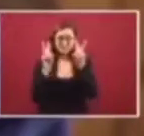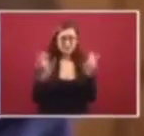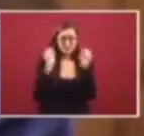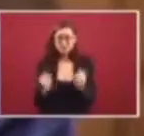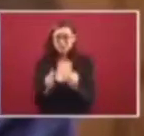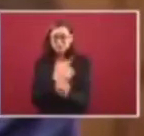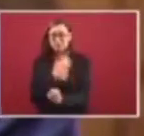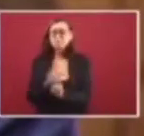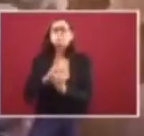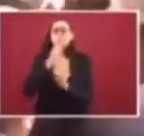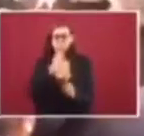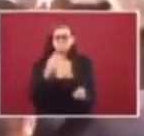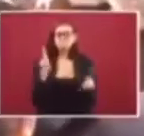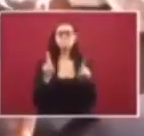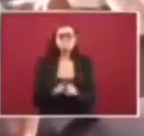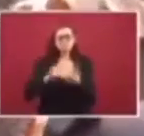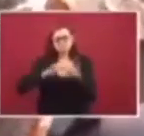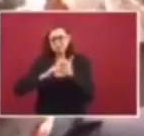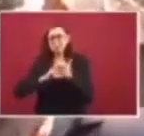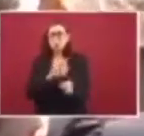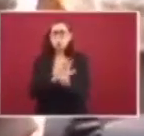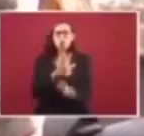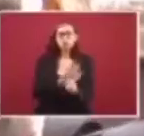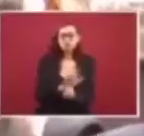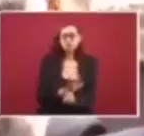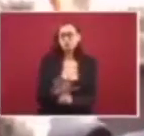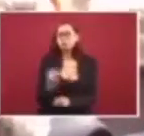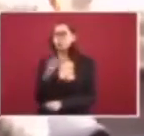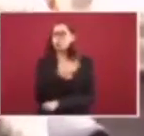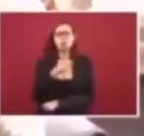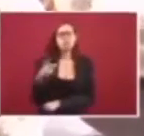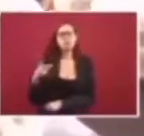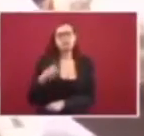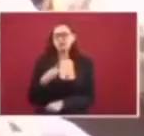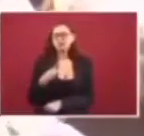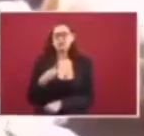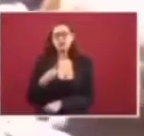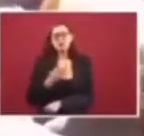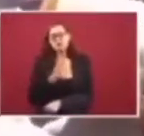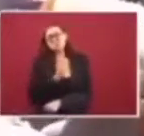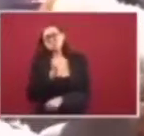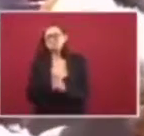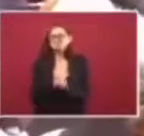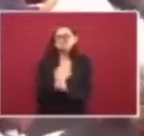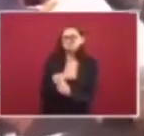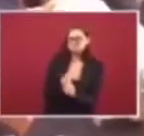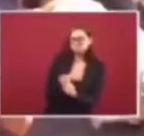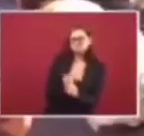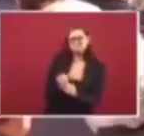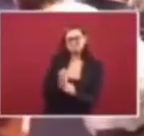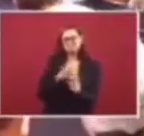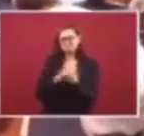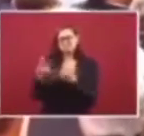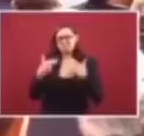Esencialmente están orientados a control político. Y esta es una debilidad fundamental que tiene. Es decir,